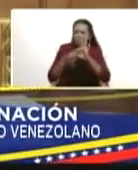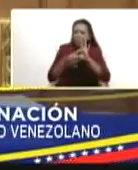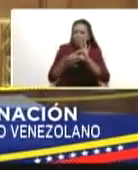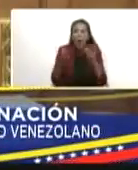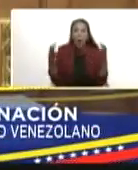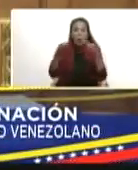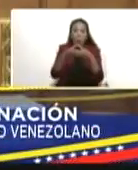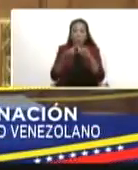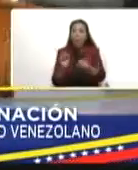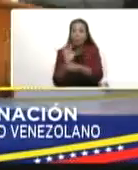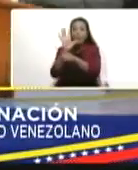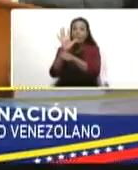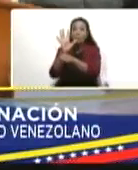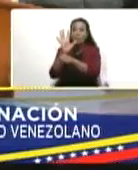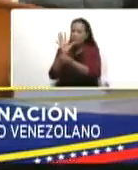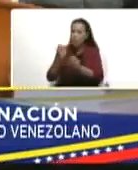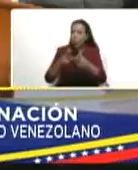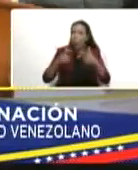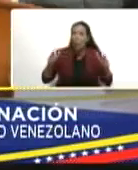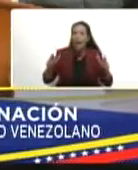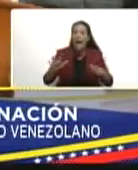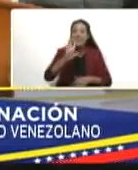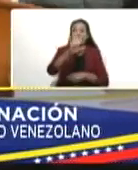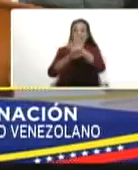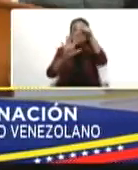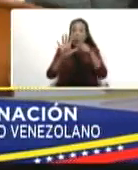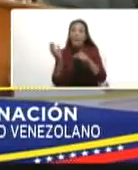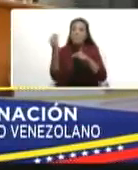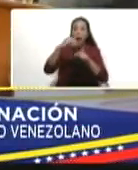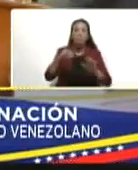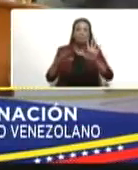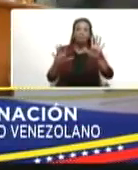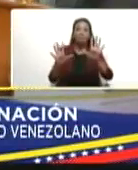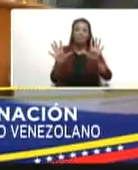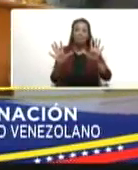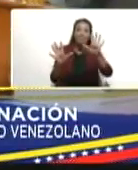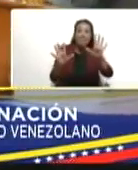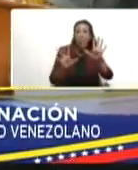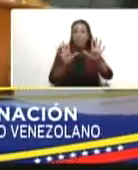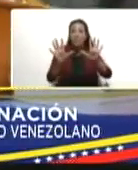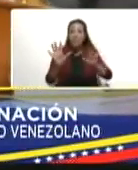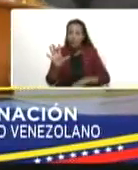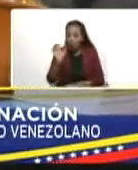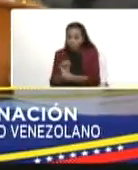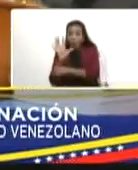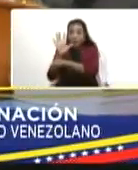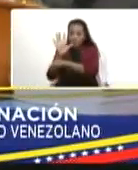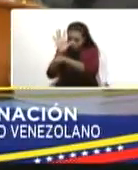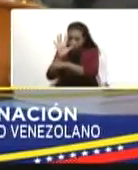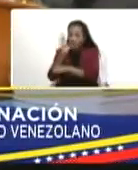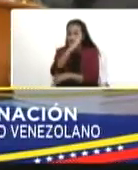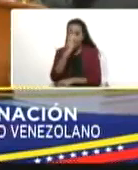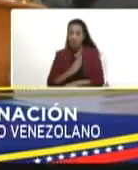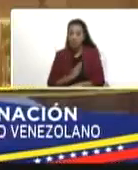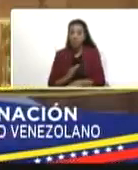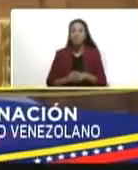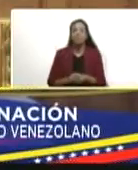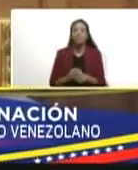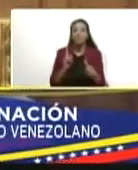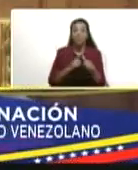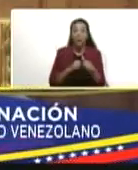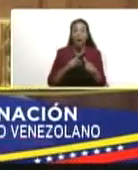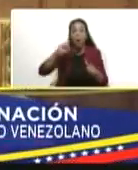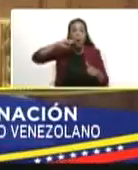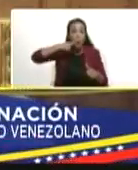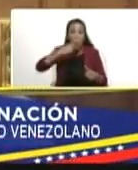grupo de los brit se ha ampliado a cinco miembros más de los cinco miembros originarios Brasil